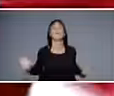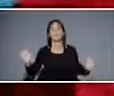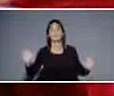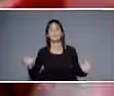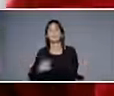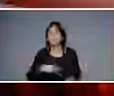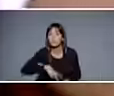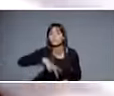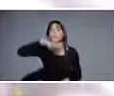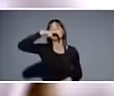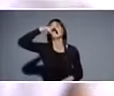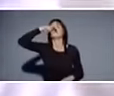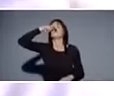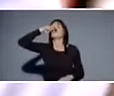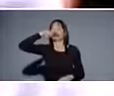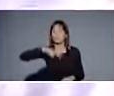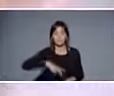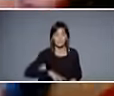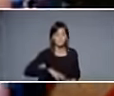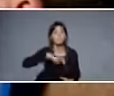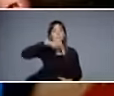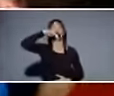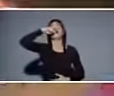vez. Respírale.